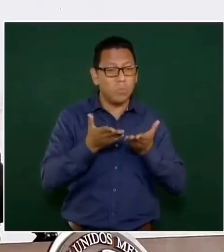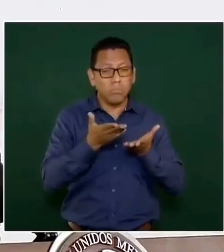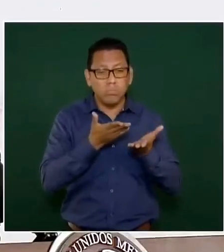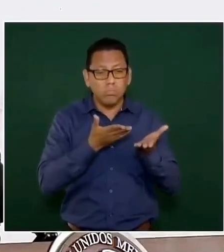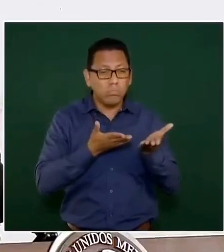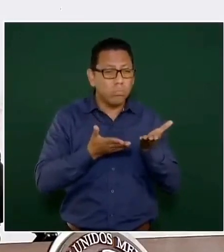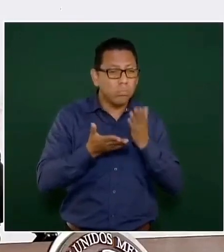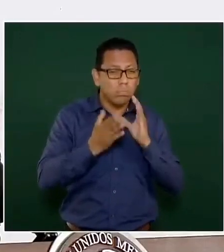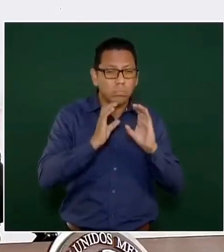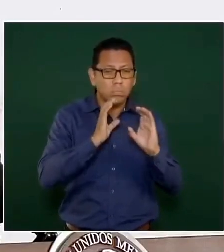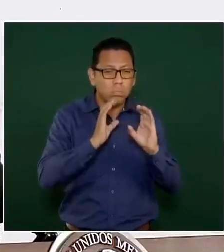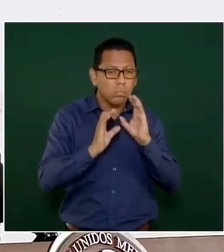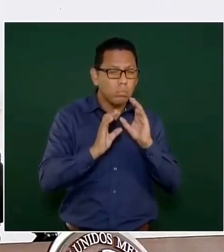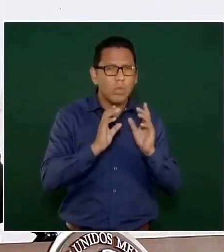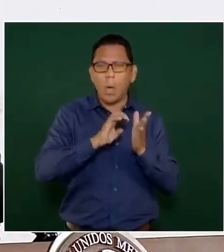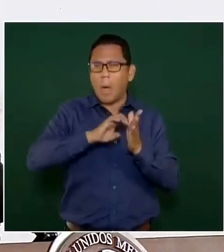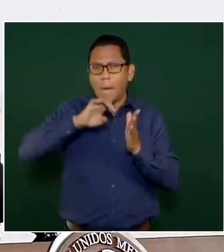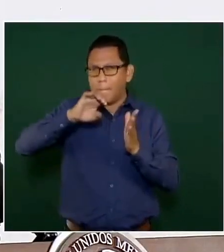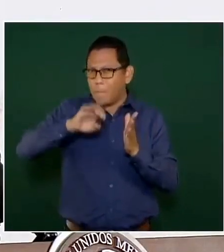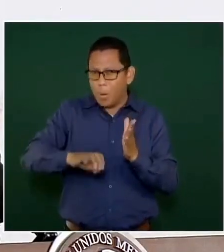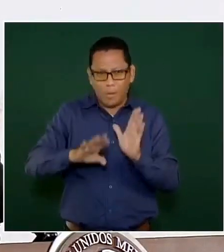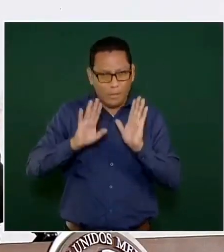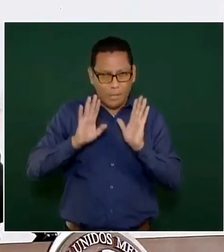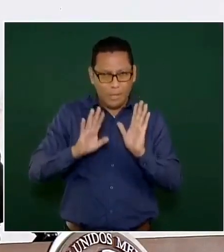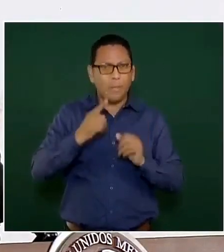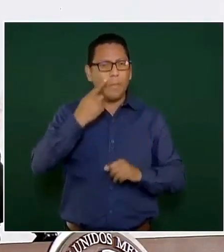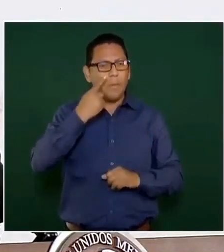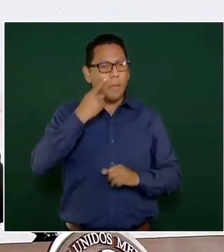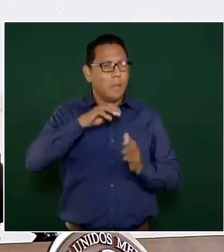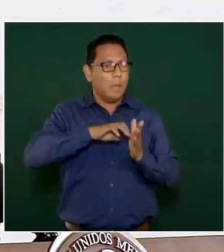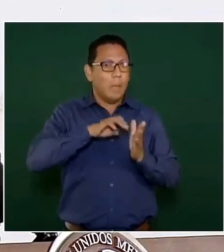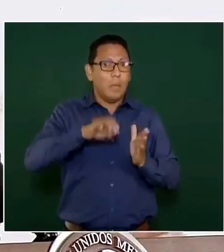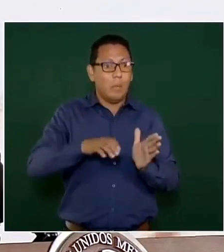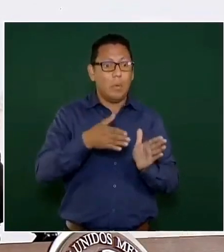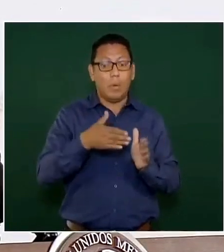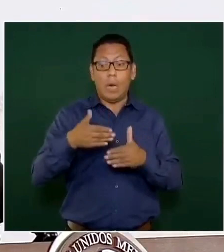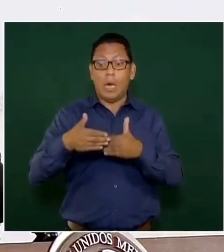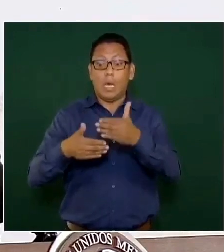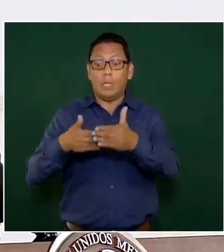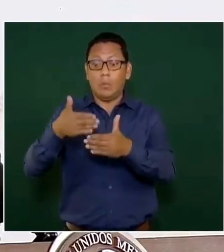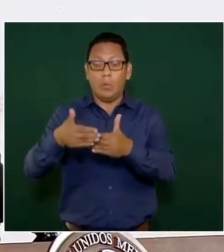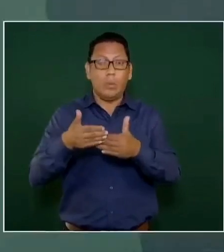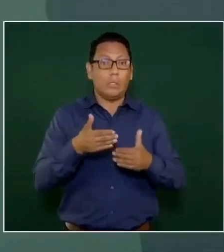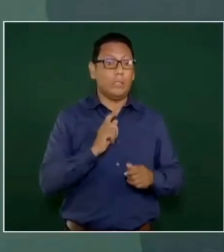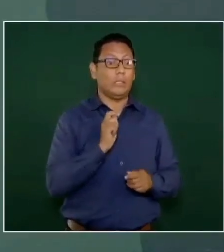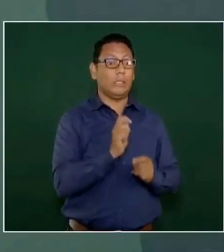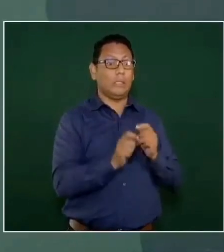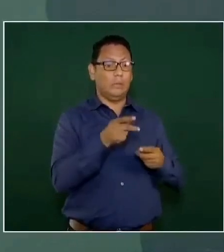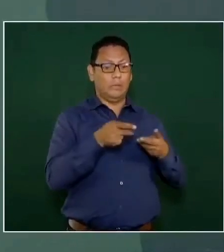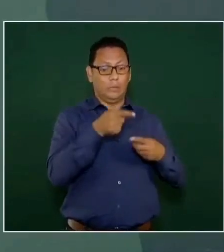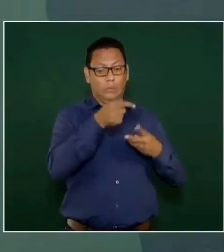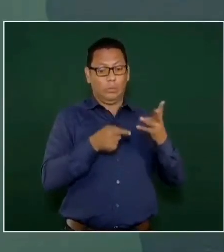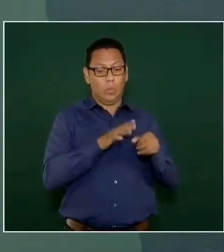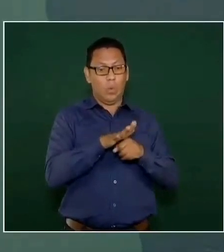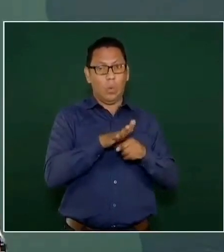verificación de, por ejemplo, cuáles eran los pasos que tenían que seguirse en tales procedimientos, en tales otros,